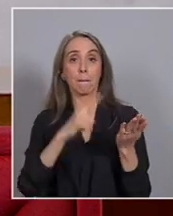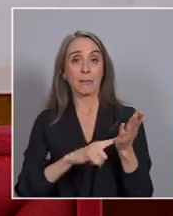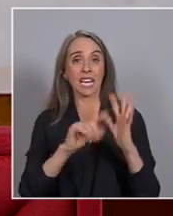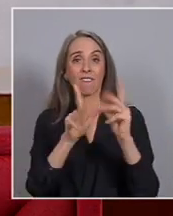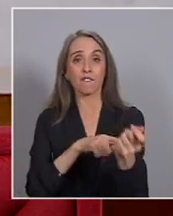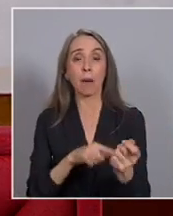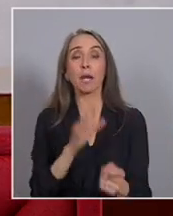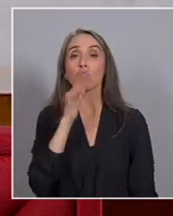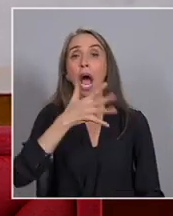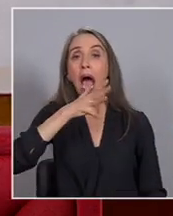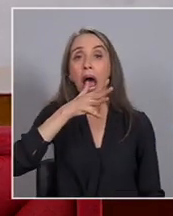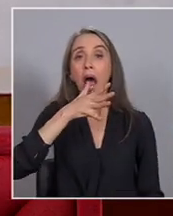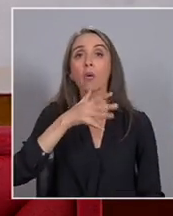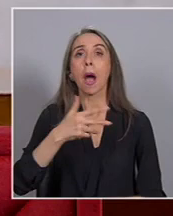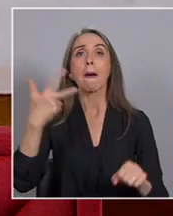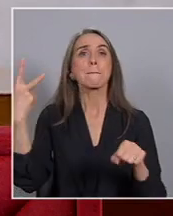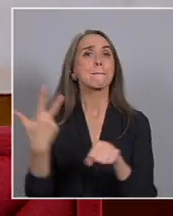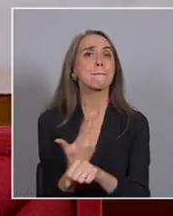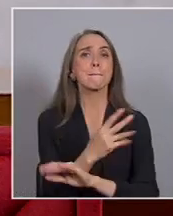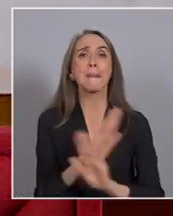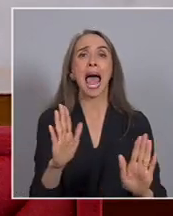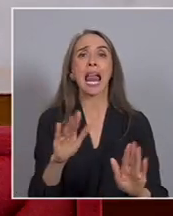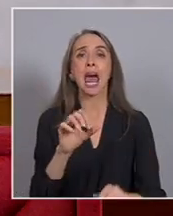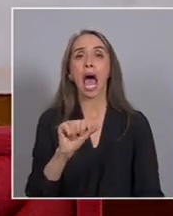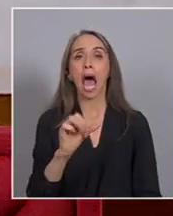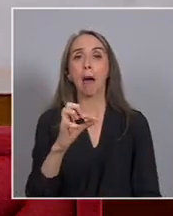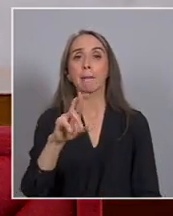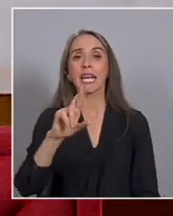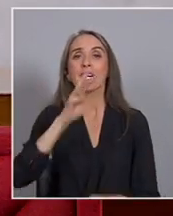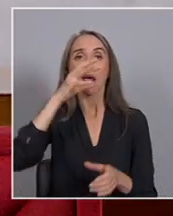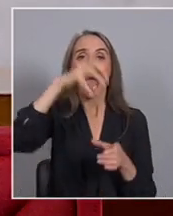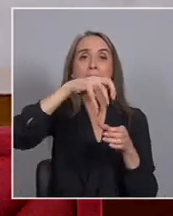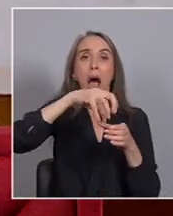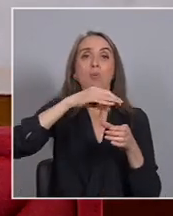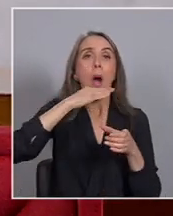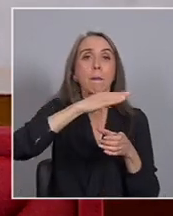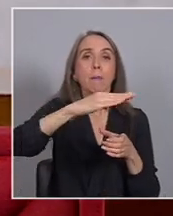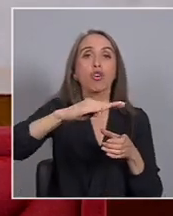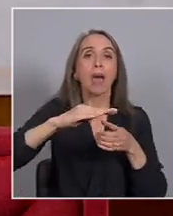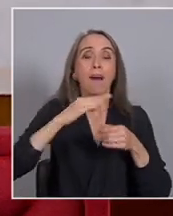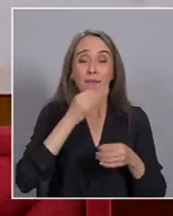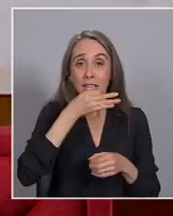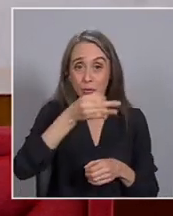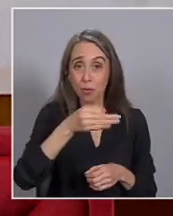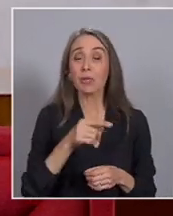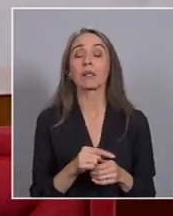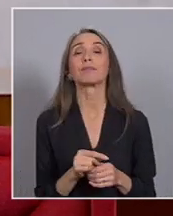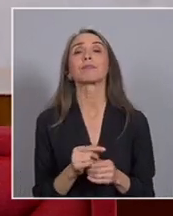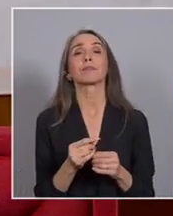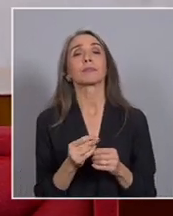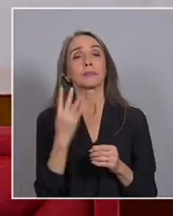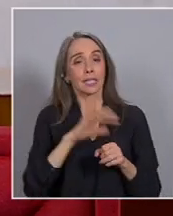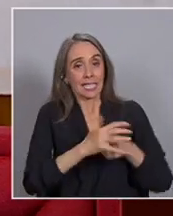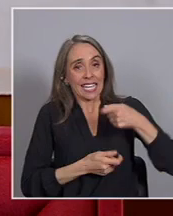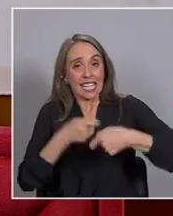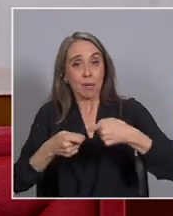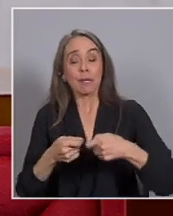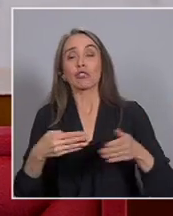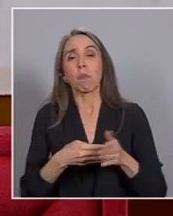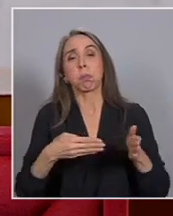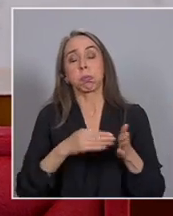agua por el fallo de una APR. Y además, hemos destrabado importantes inversiones como la licitación del